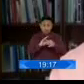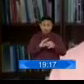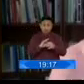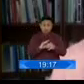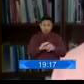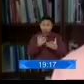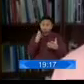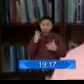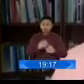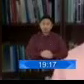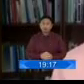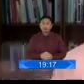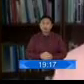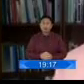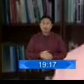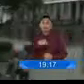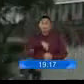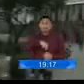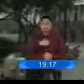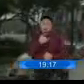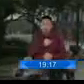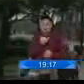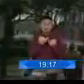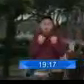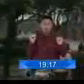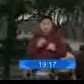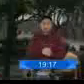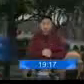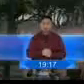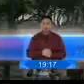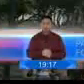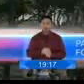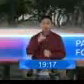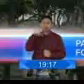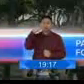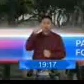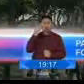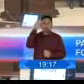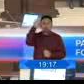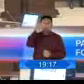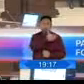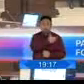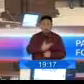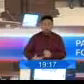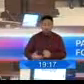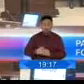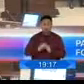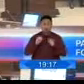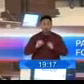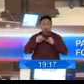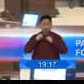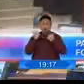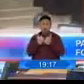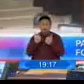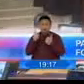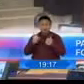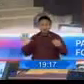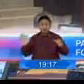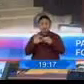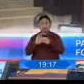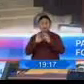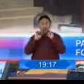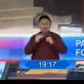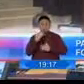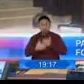contrario, esa atomización. Se advierte que el futuro presidente no puede llegar divorciado con el poder legislativo para poder efectuar una